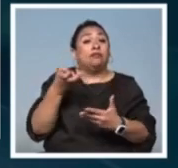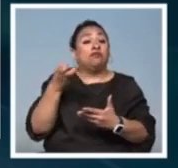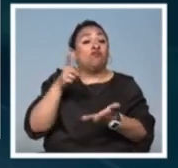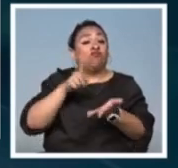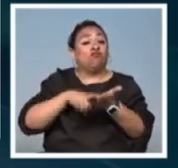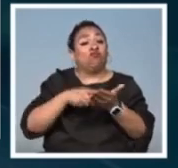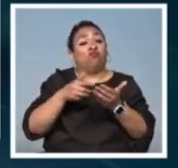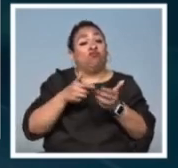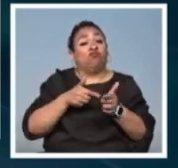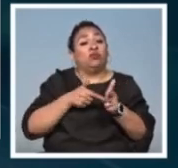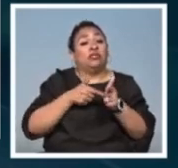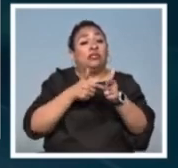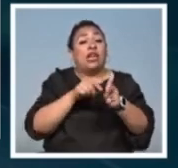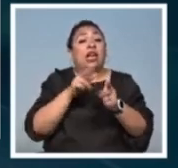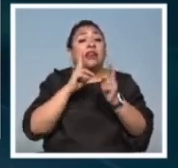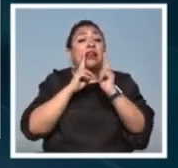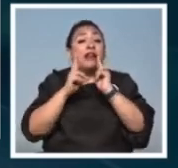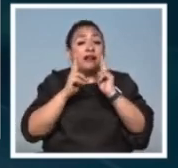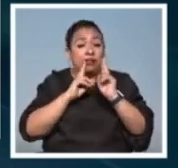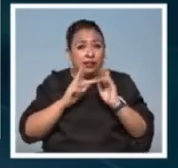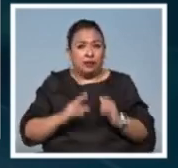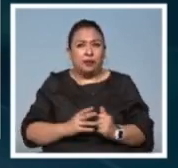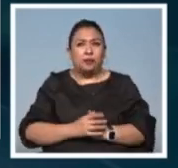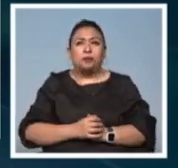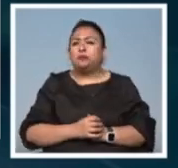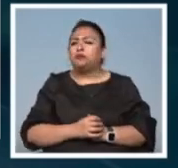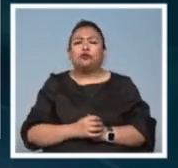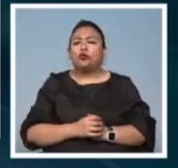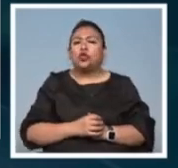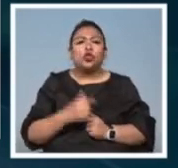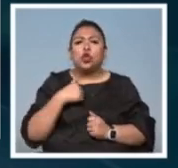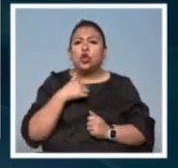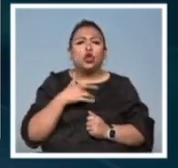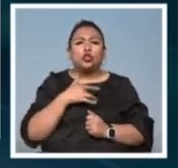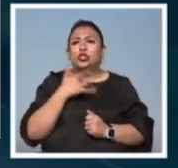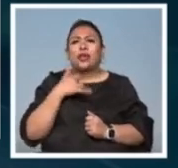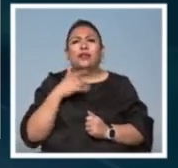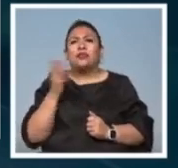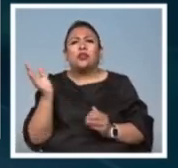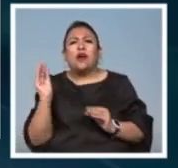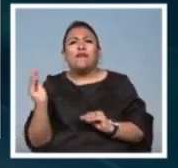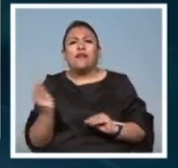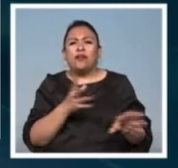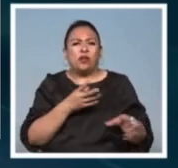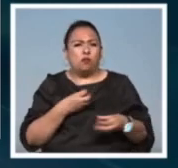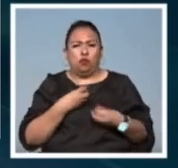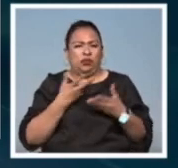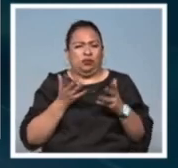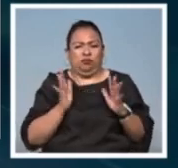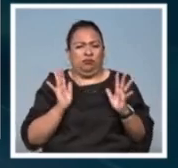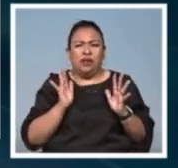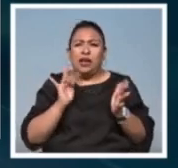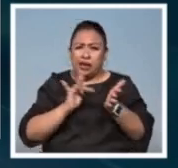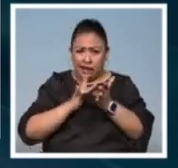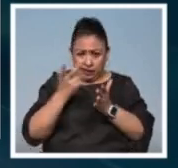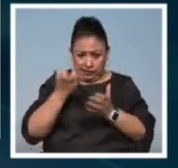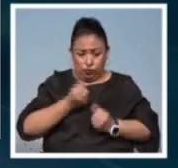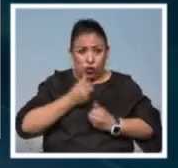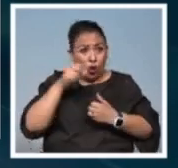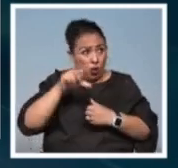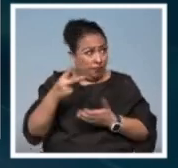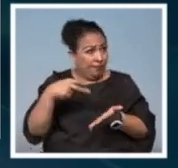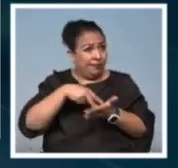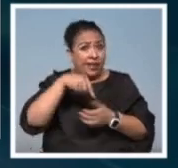una prolongación en su narrativa. Tampoco siento que haya abandonado la poesía. Yo creo que gracias a la poesía estoy hoy